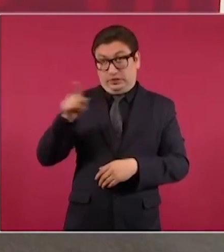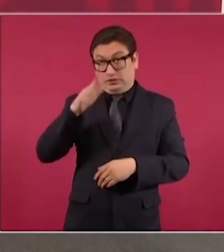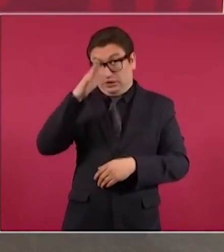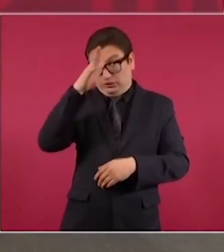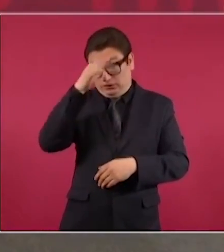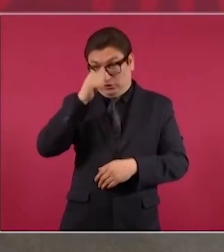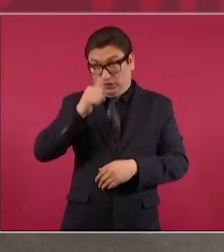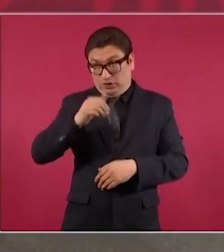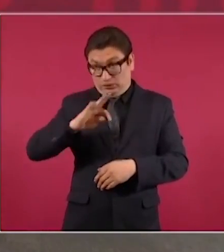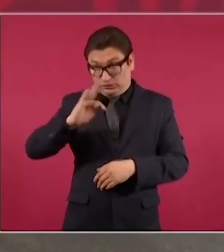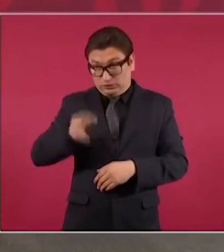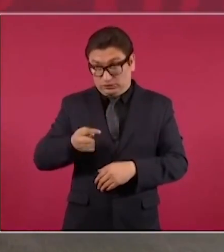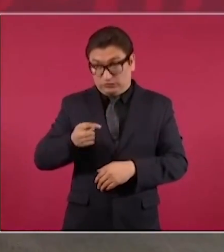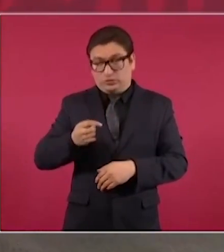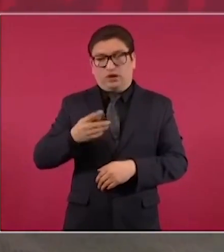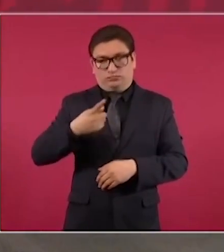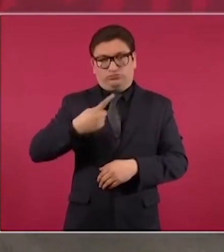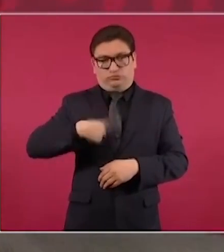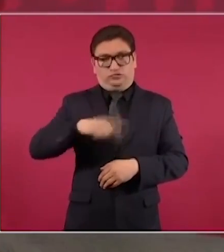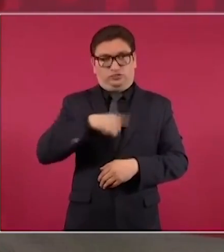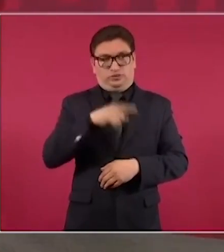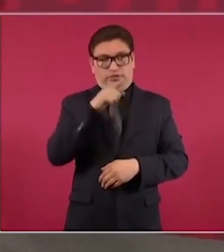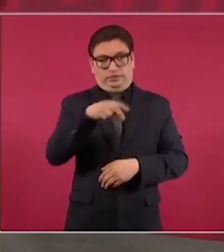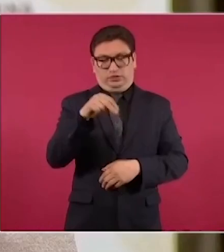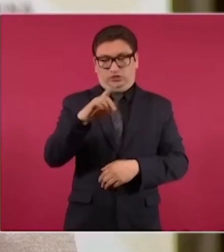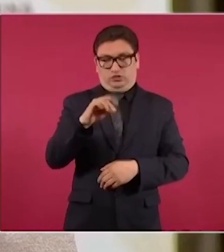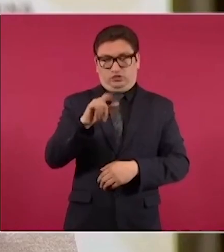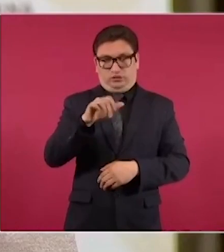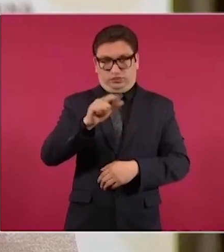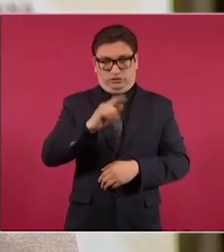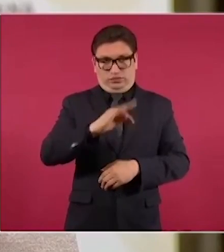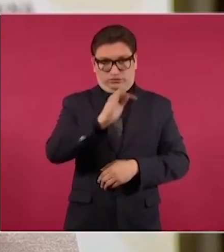acuerdo aceptamos la propuesta de